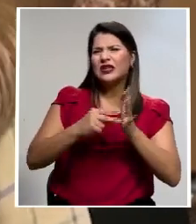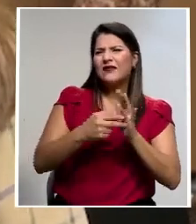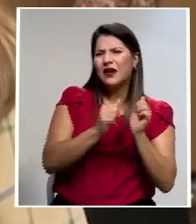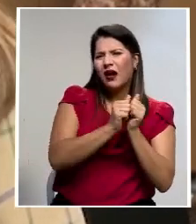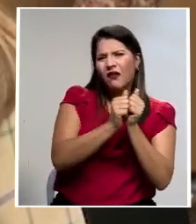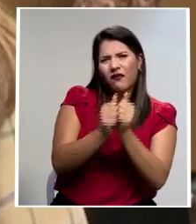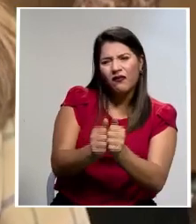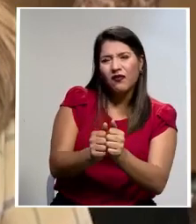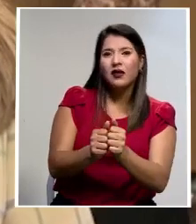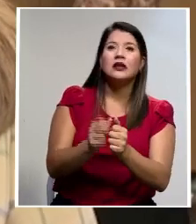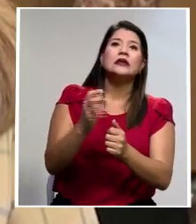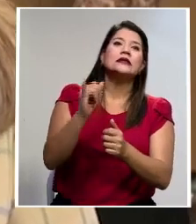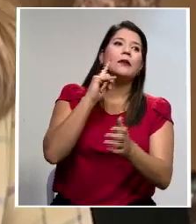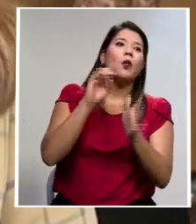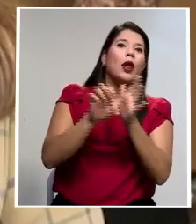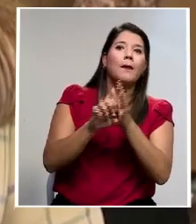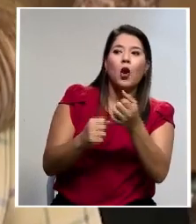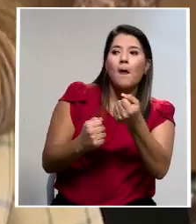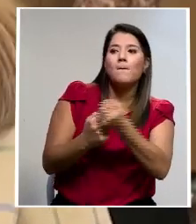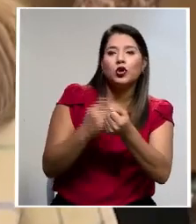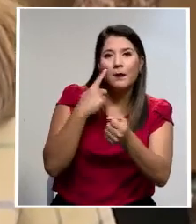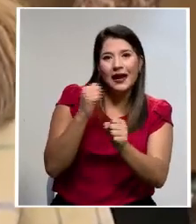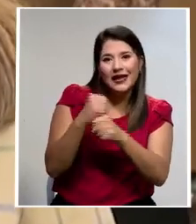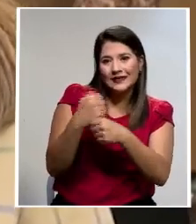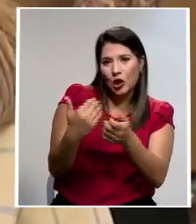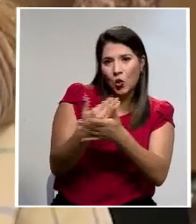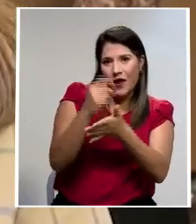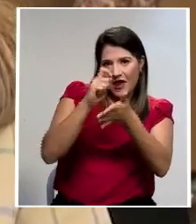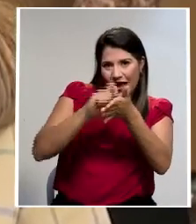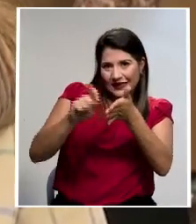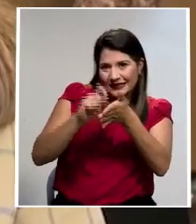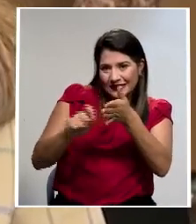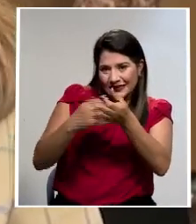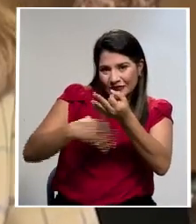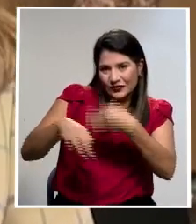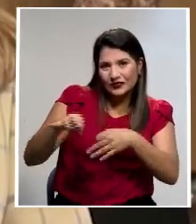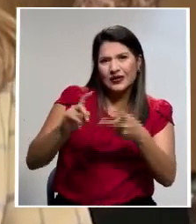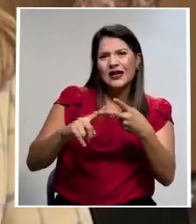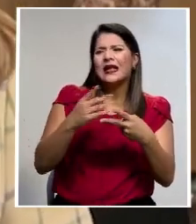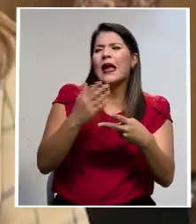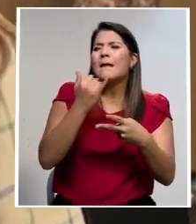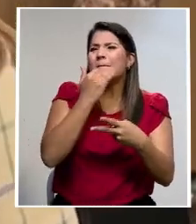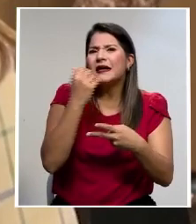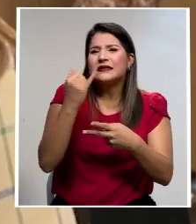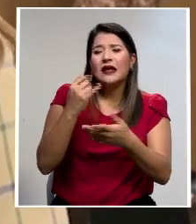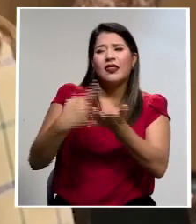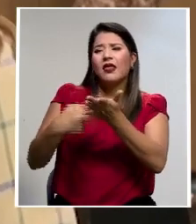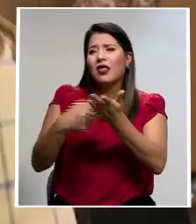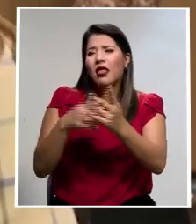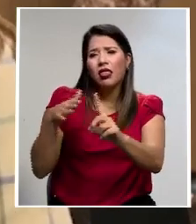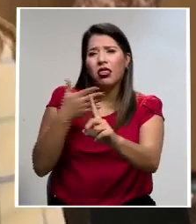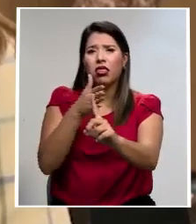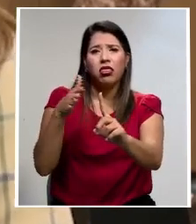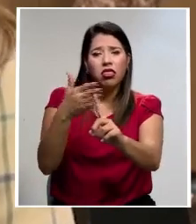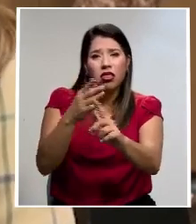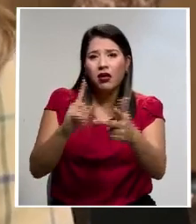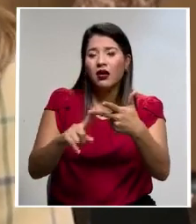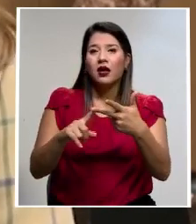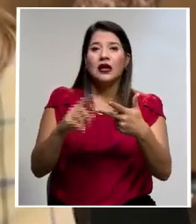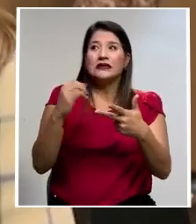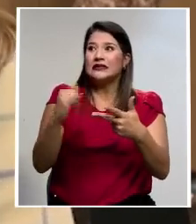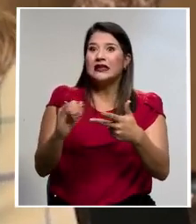Si hay que hacer un texto sustitutivo, ¿qué sucede si la discusión se está yendo por otro lado? El tema de los rendimientos definitivamente